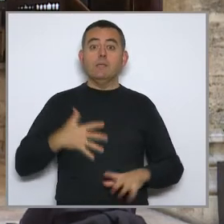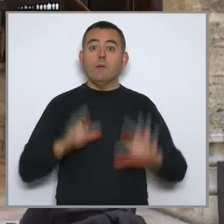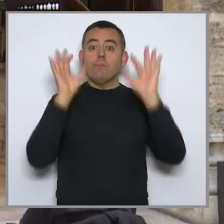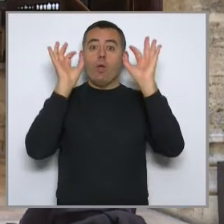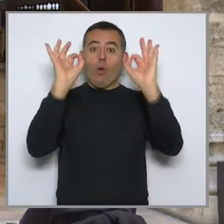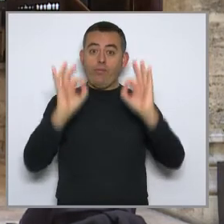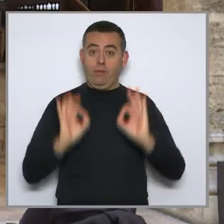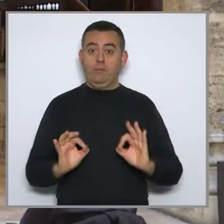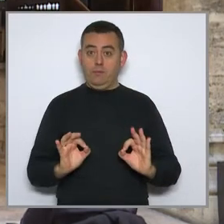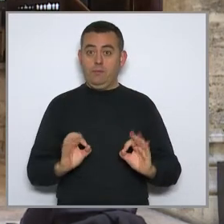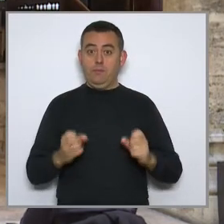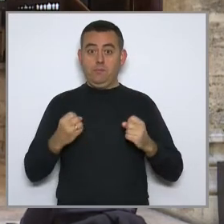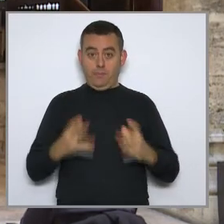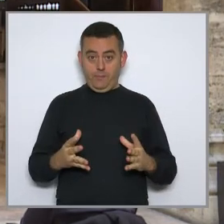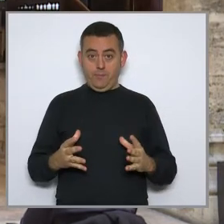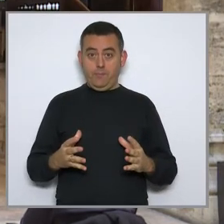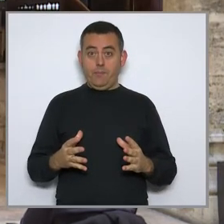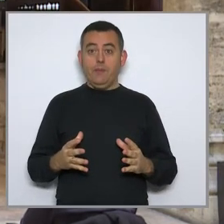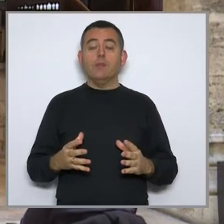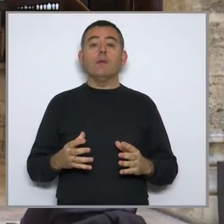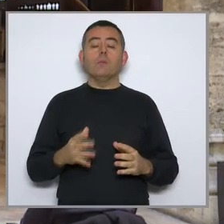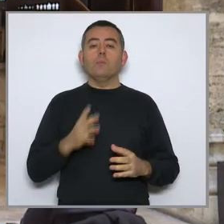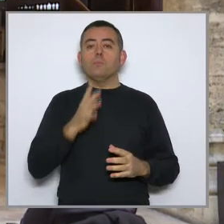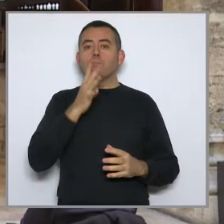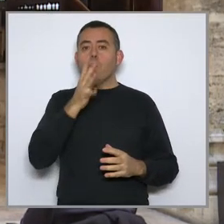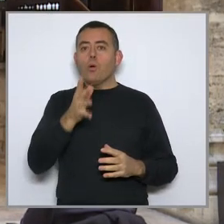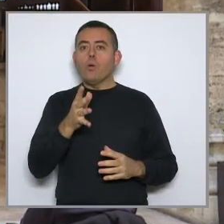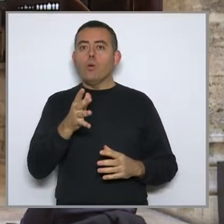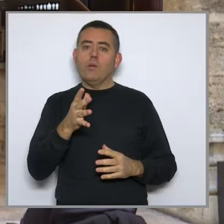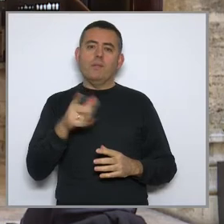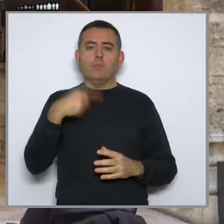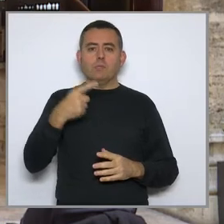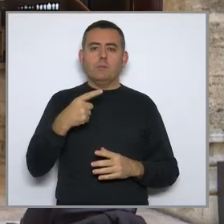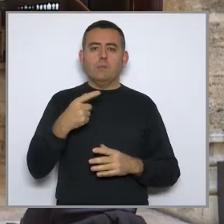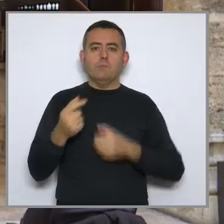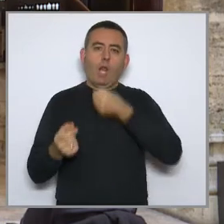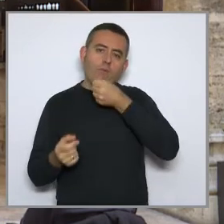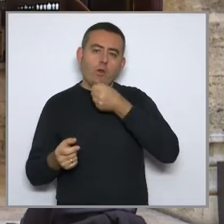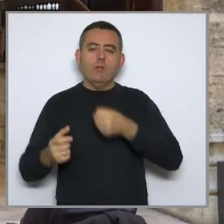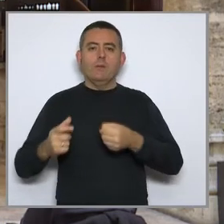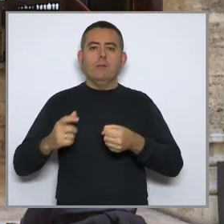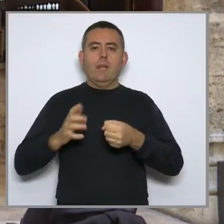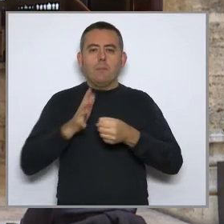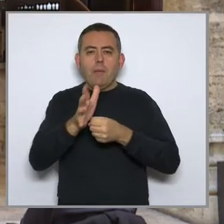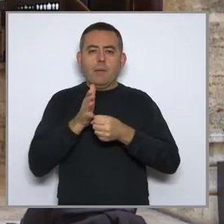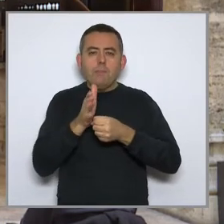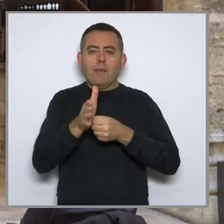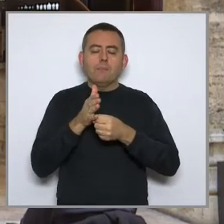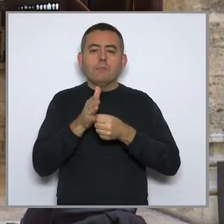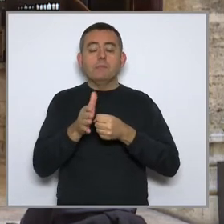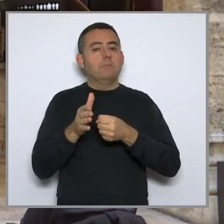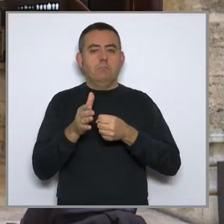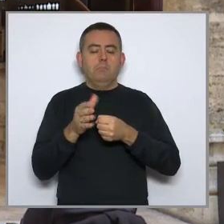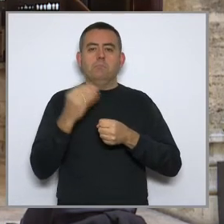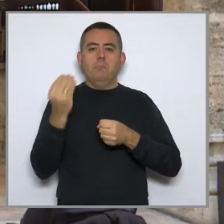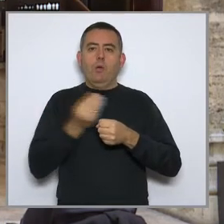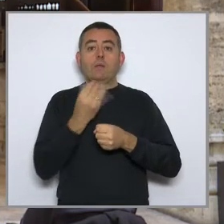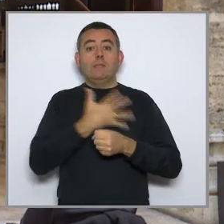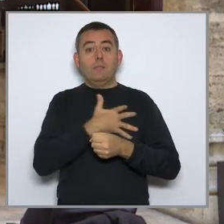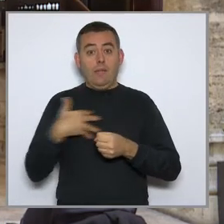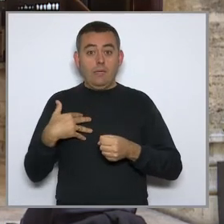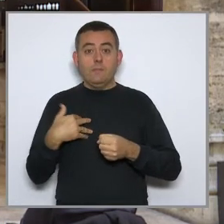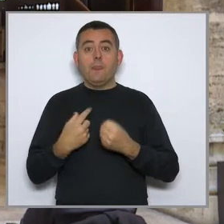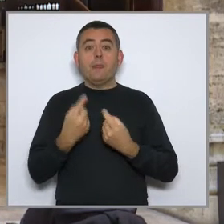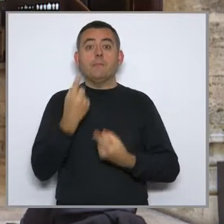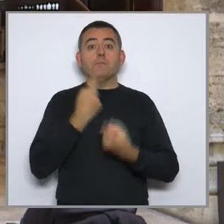estar permanentment, tindre que netejar, si volen, poden començar les preguntes, pot ser